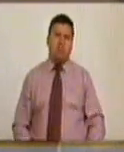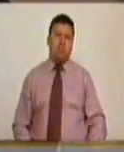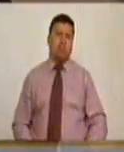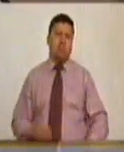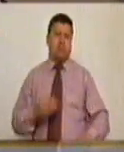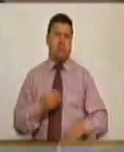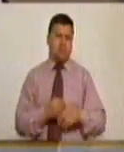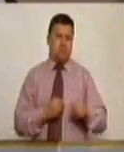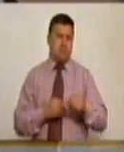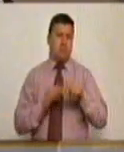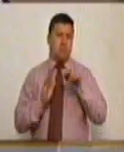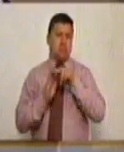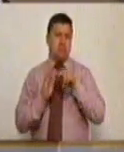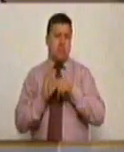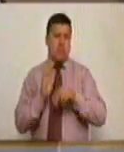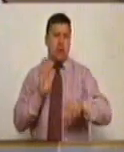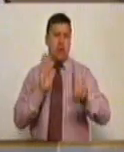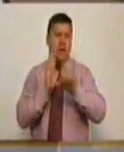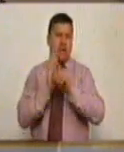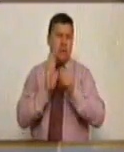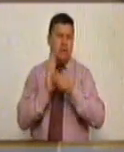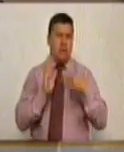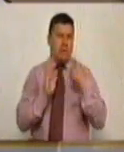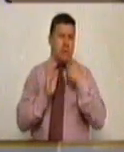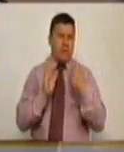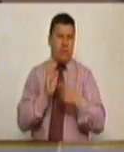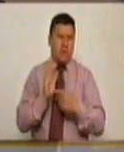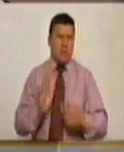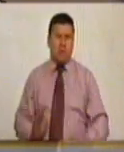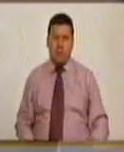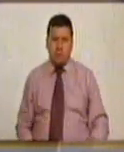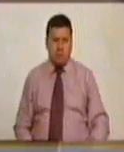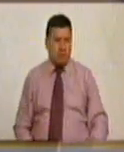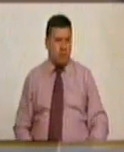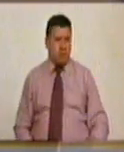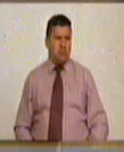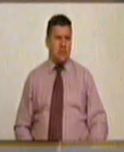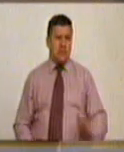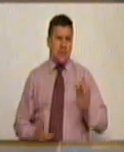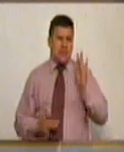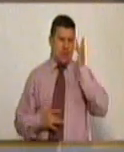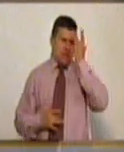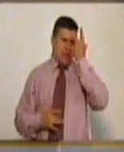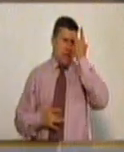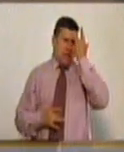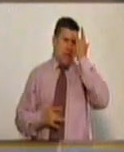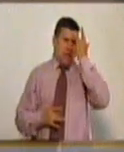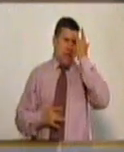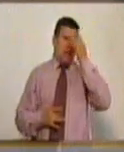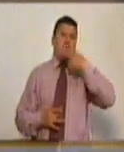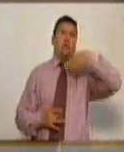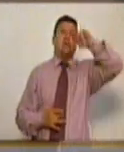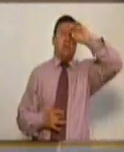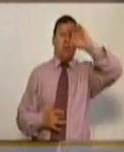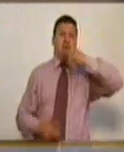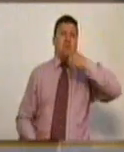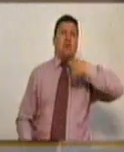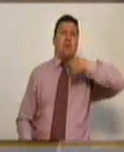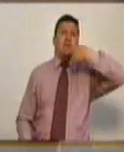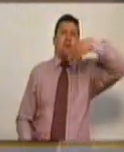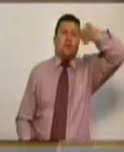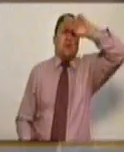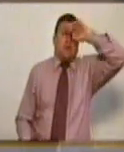además porque aquí hay una normativa legal eh de manera enferma de neoliberal estúpida incluso diría